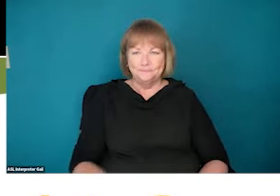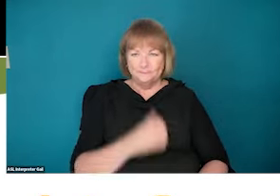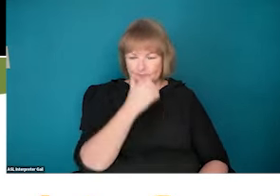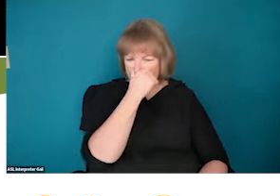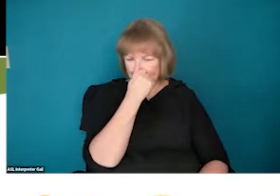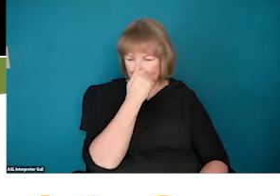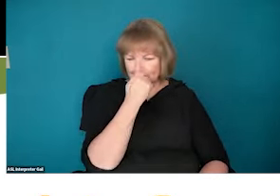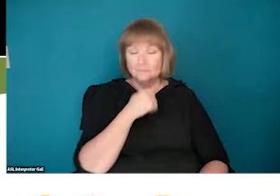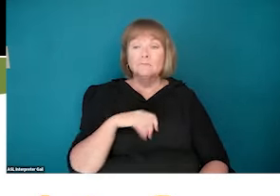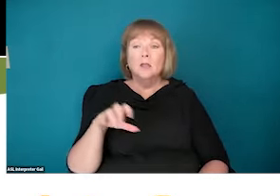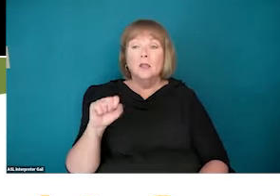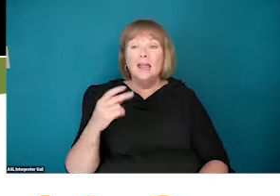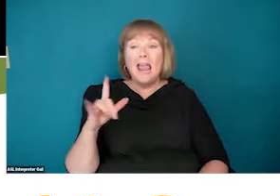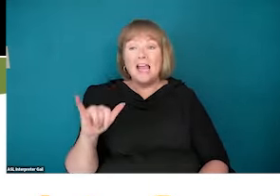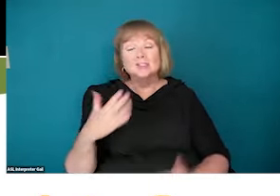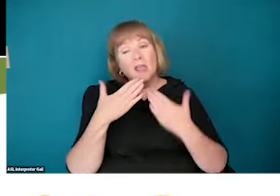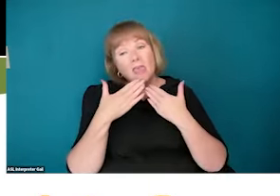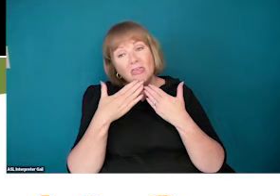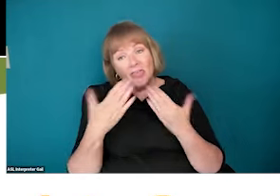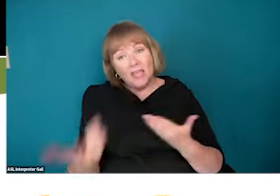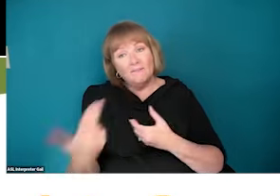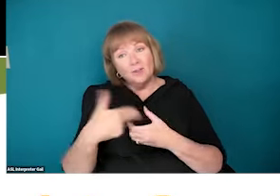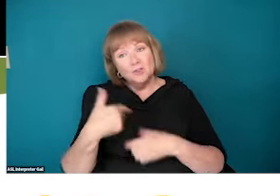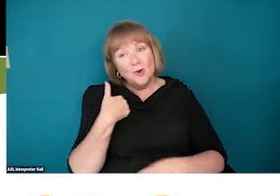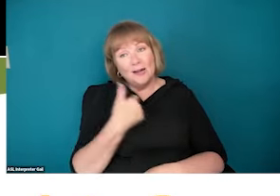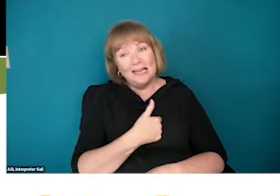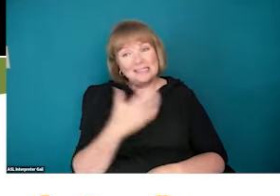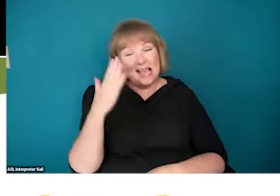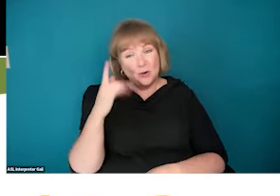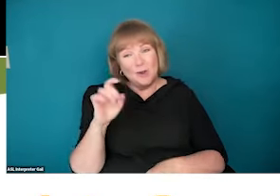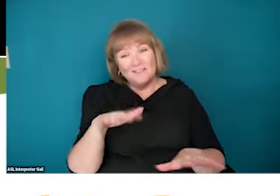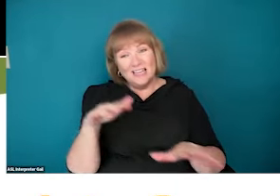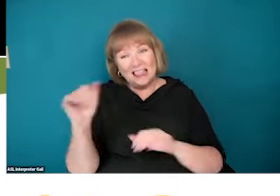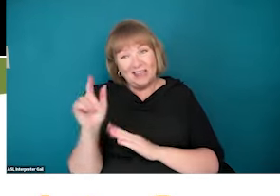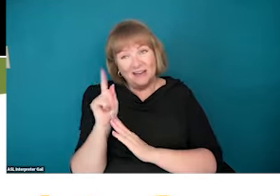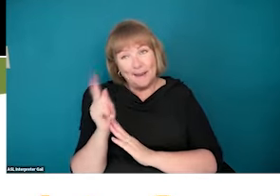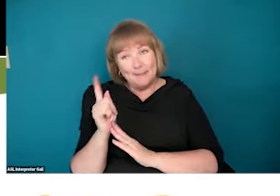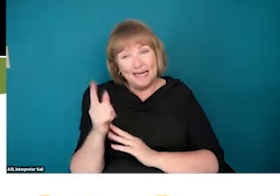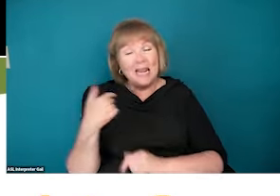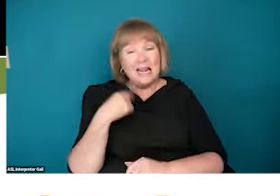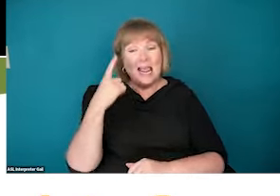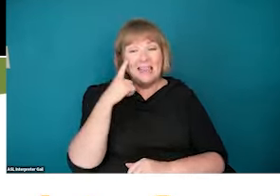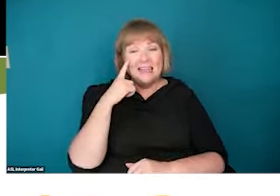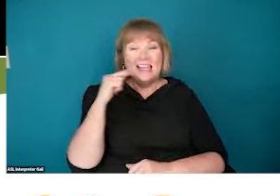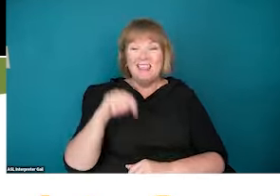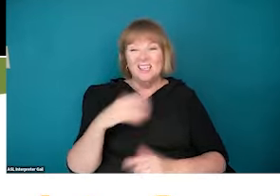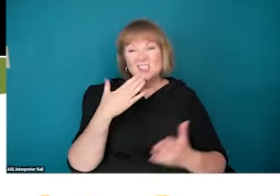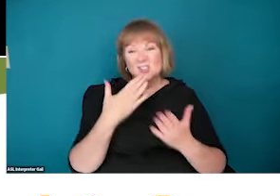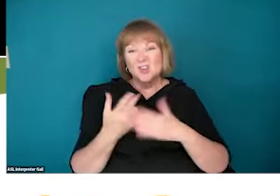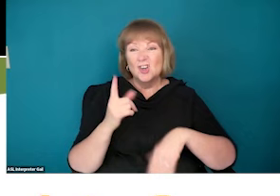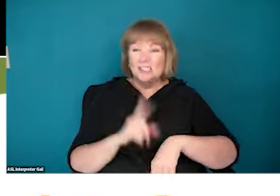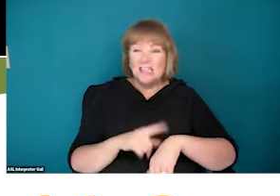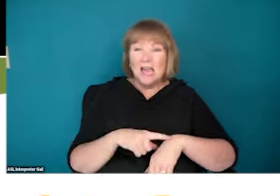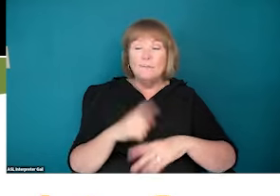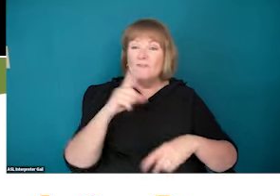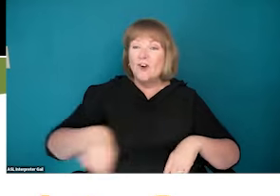basado en una relación buena y en una comunicación. Ashley, muchas gracias por estar aquí con nosotros hoy. Yo